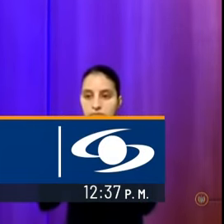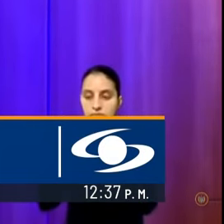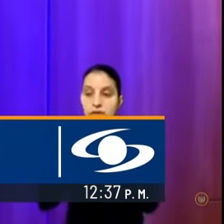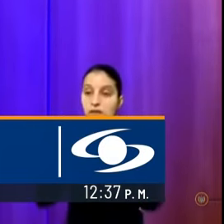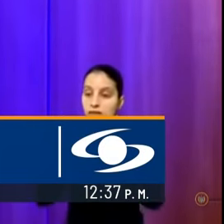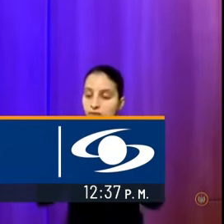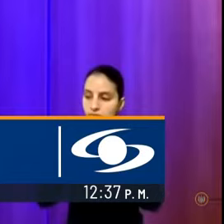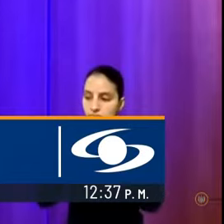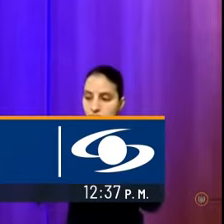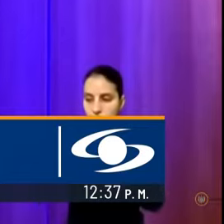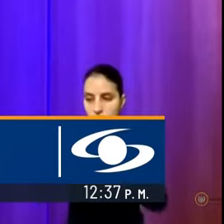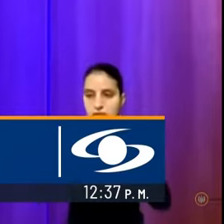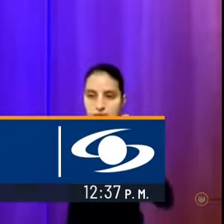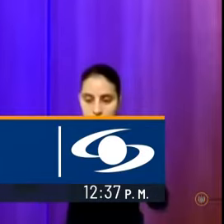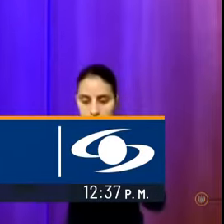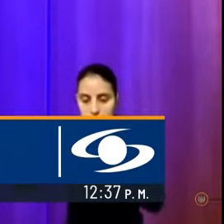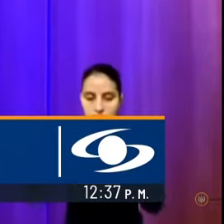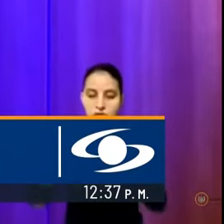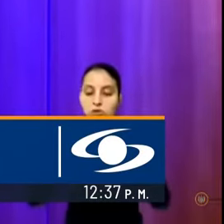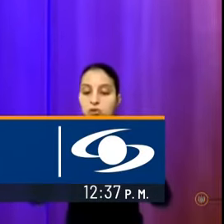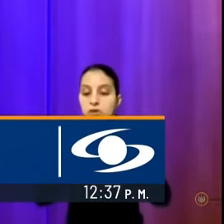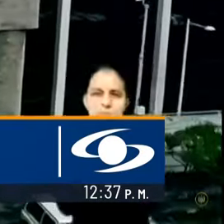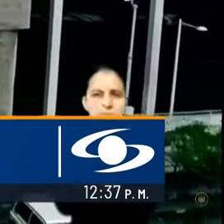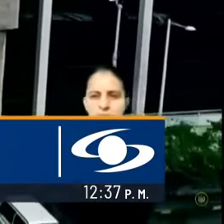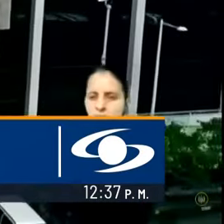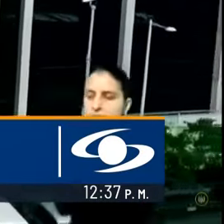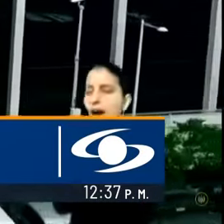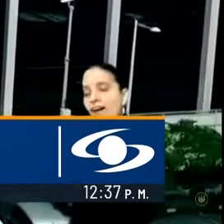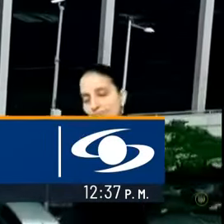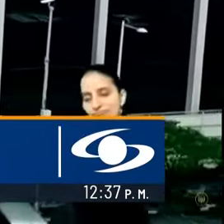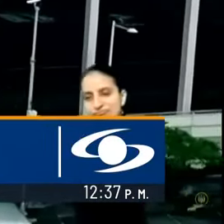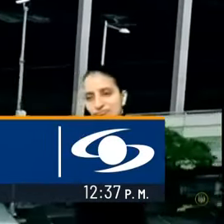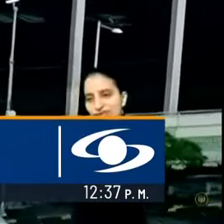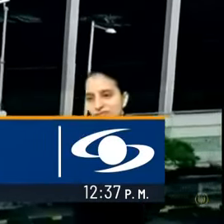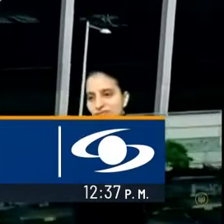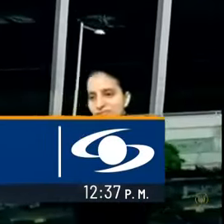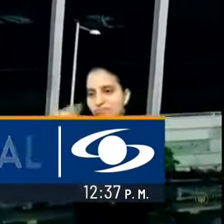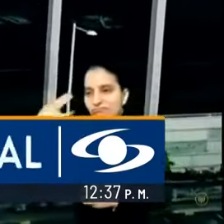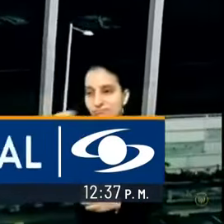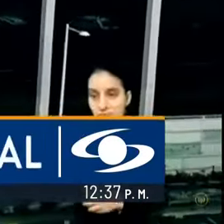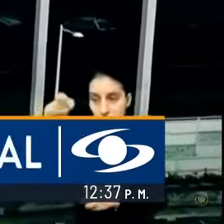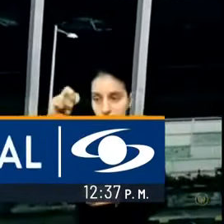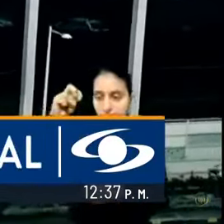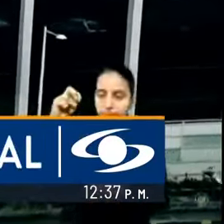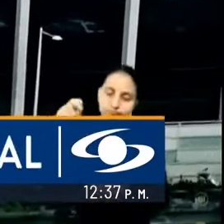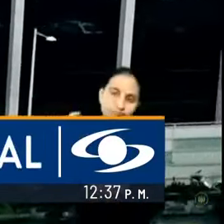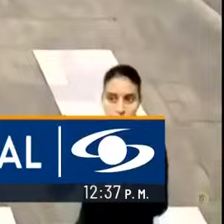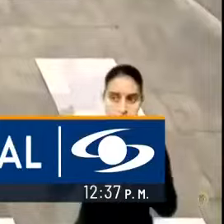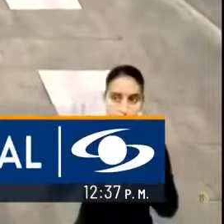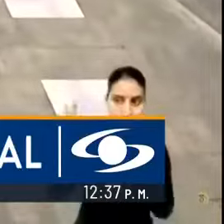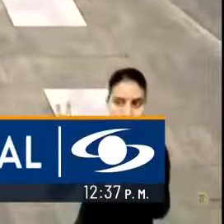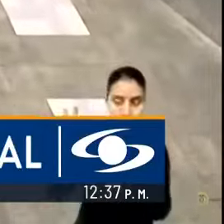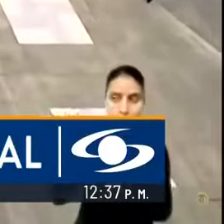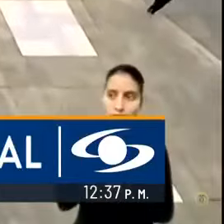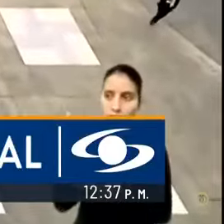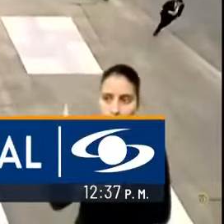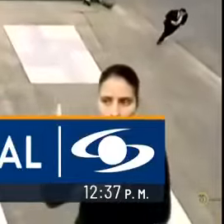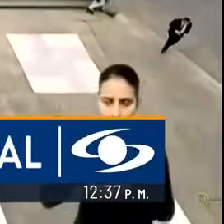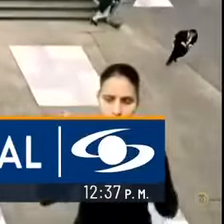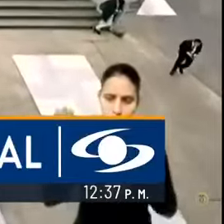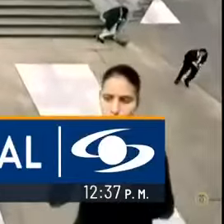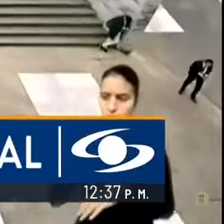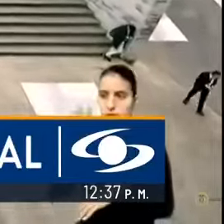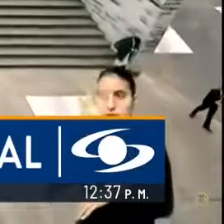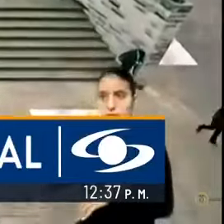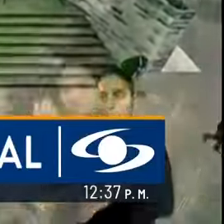las rutas de atención a las víctimas. La cuarta, un incremento en la utilización de los